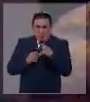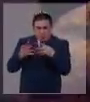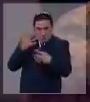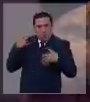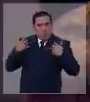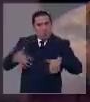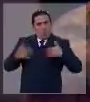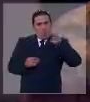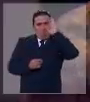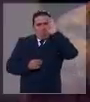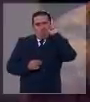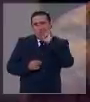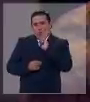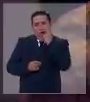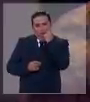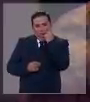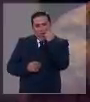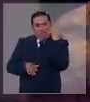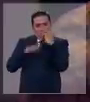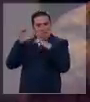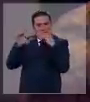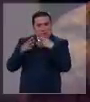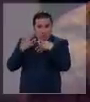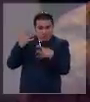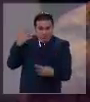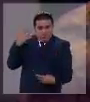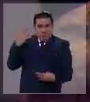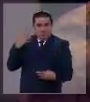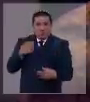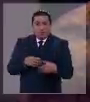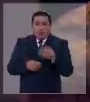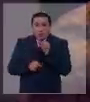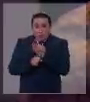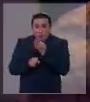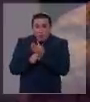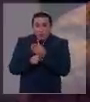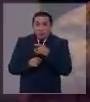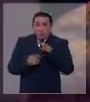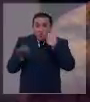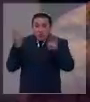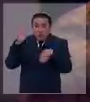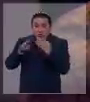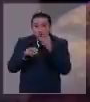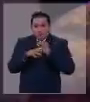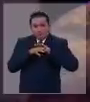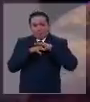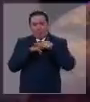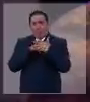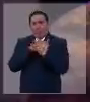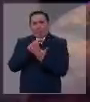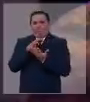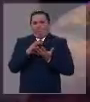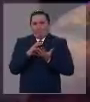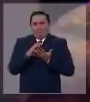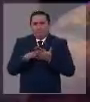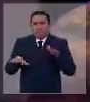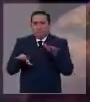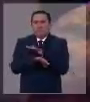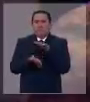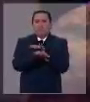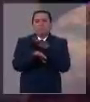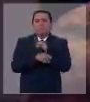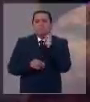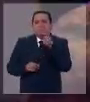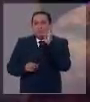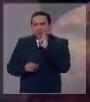específica para usted. Hay una ola de transformación que recorre el mundo, la inclusión integral, equitativa, productiva de la mujer a la